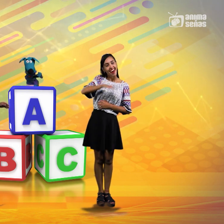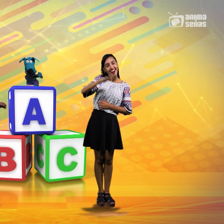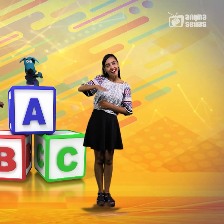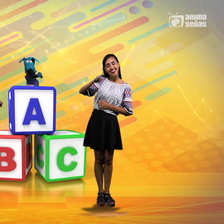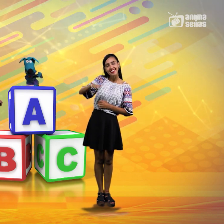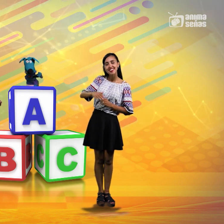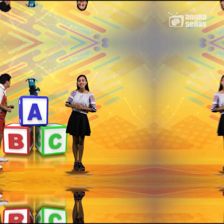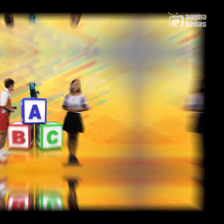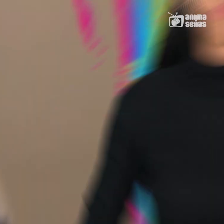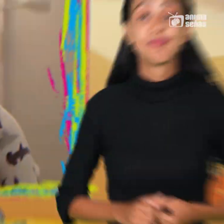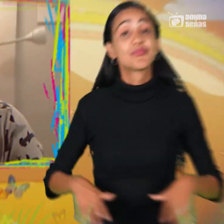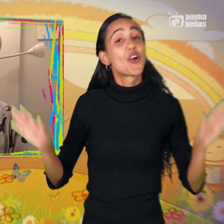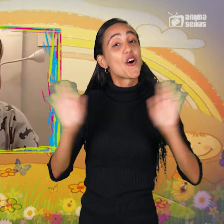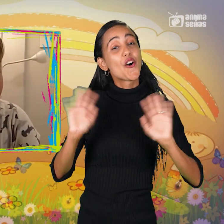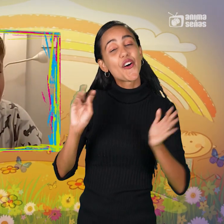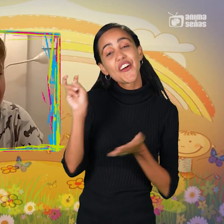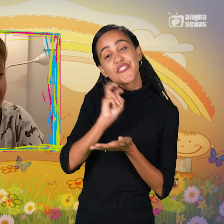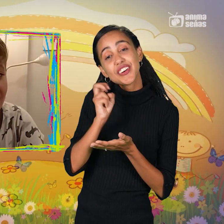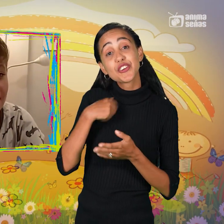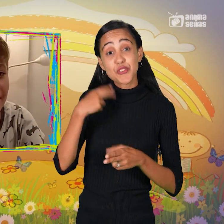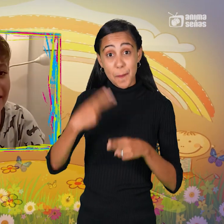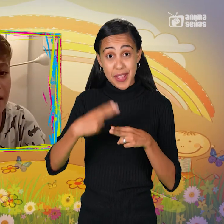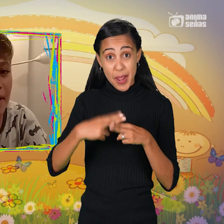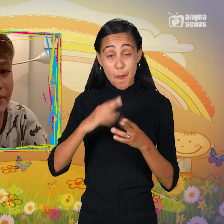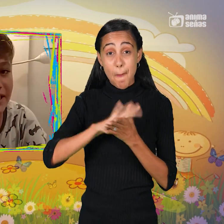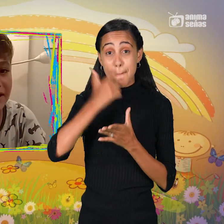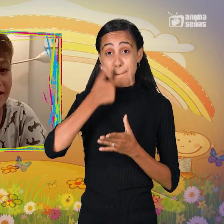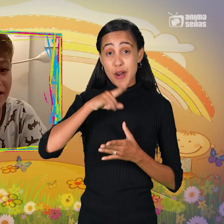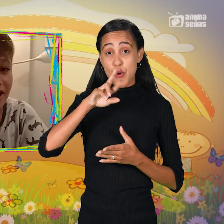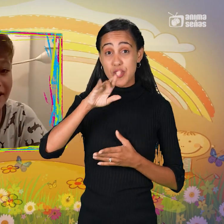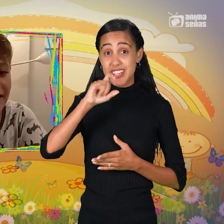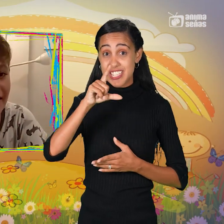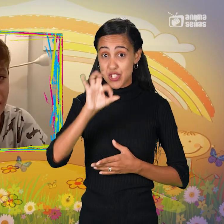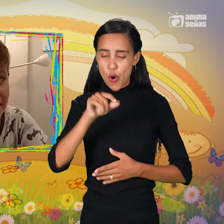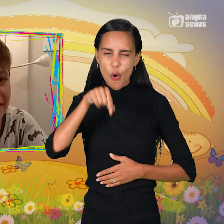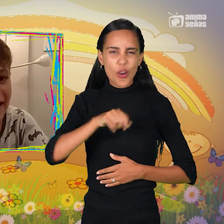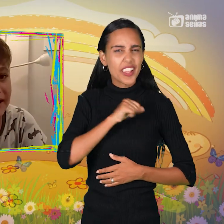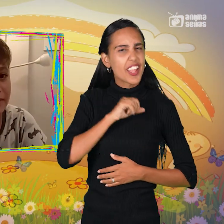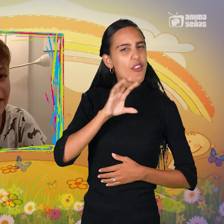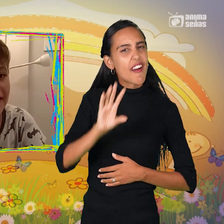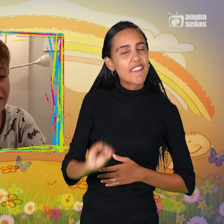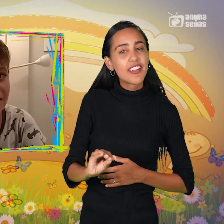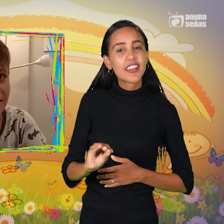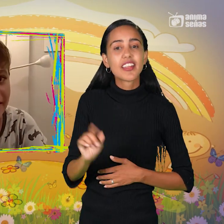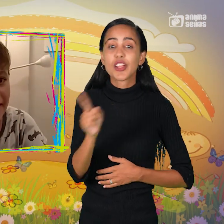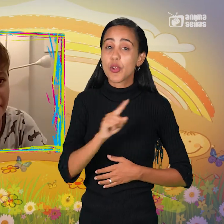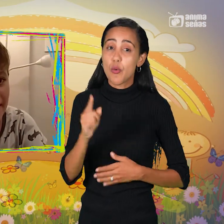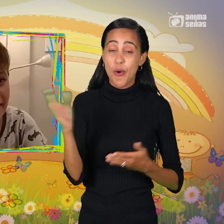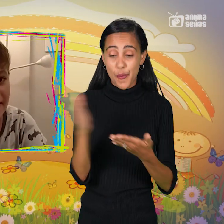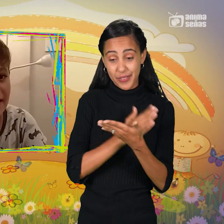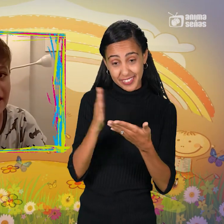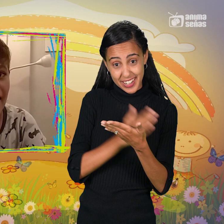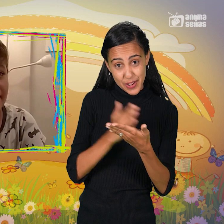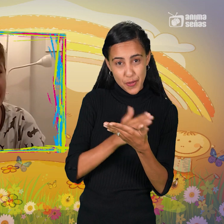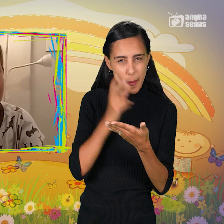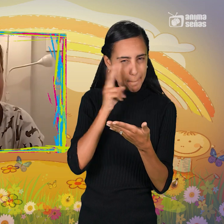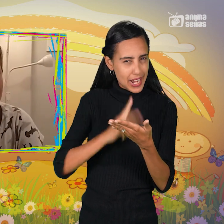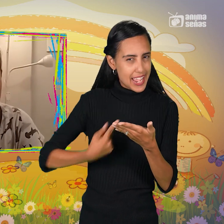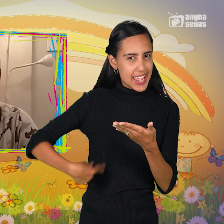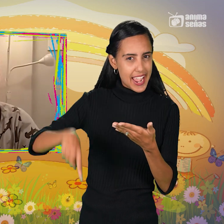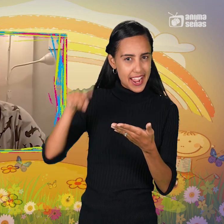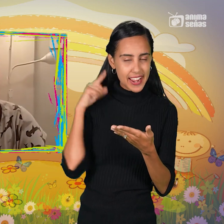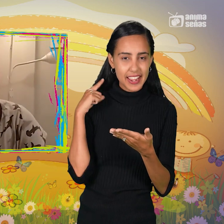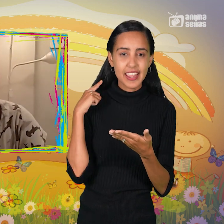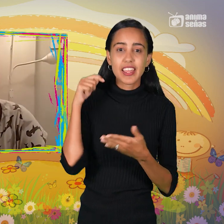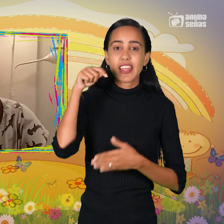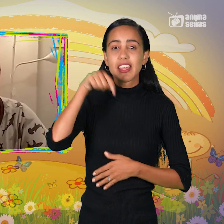muchachos! Hola, Federico. Me llamo Mauricio y hoy te quiero comentar sobre la historia que ustedes me leí ayer, que